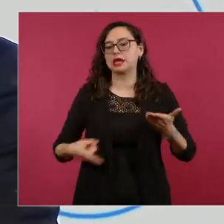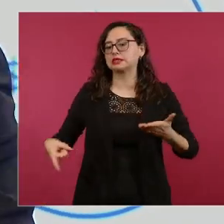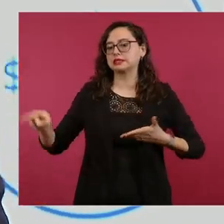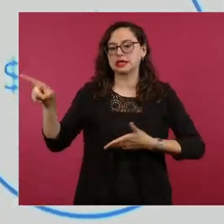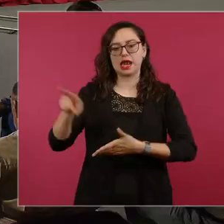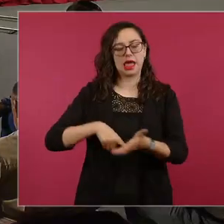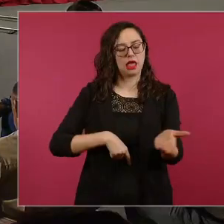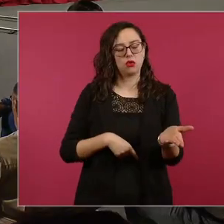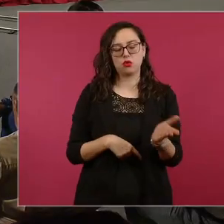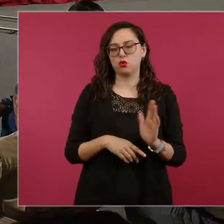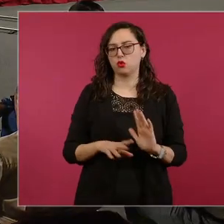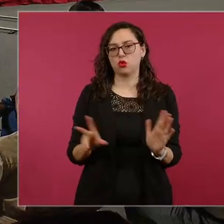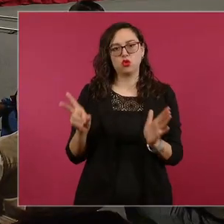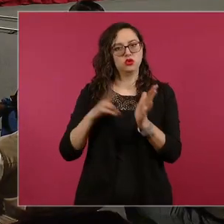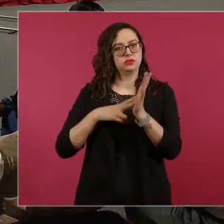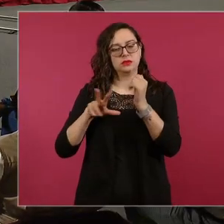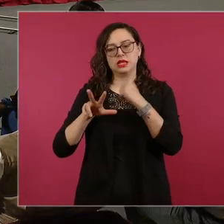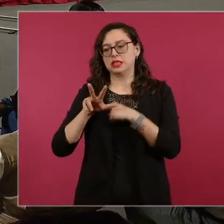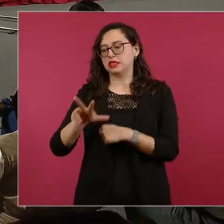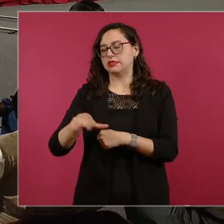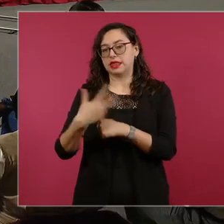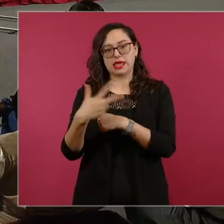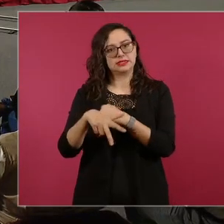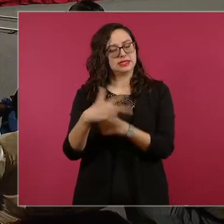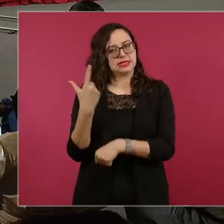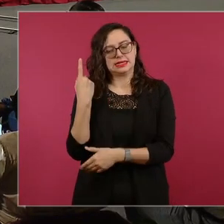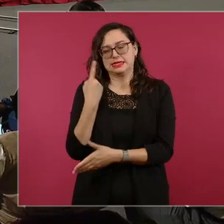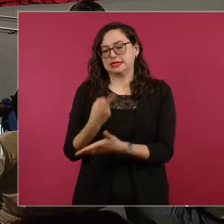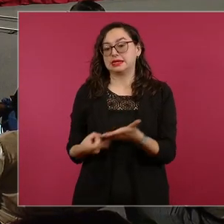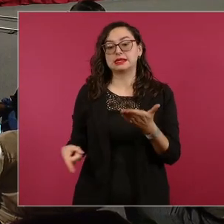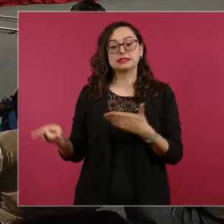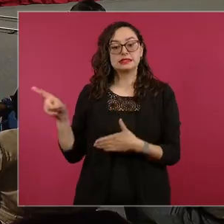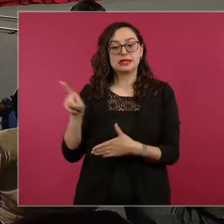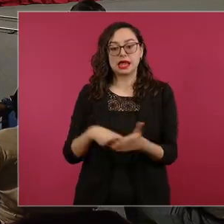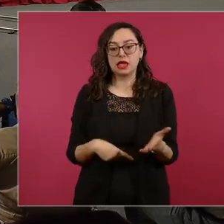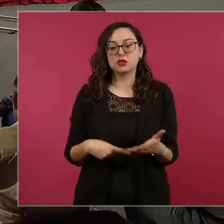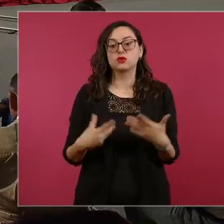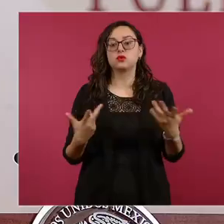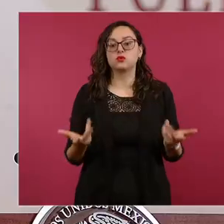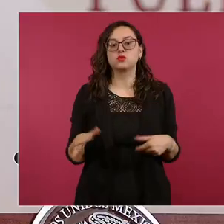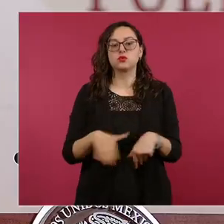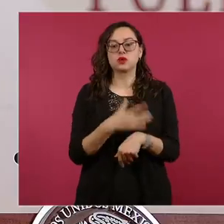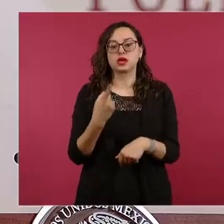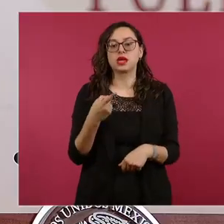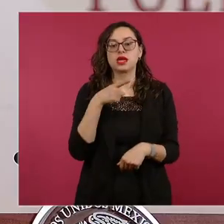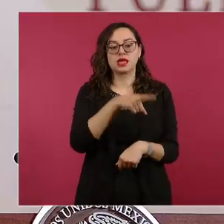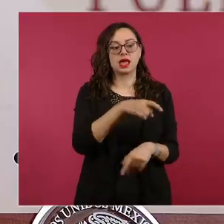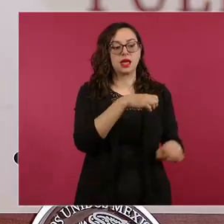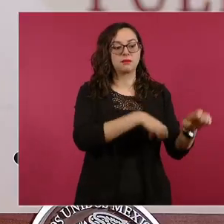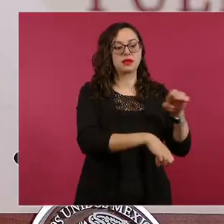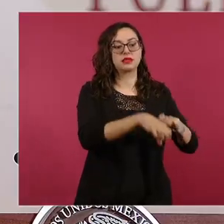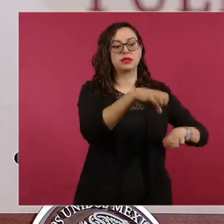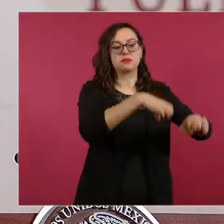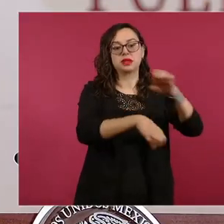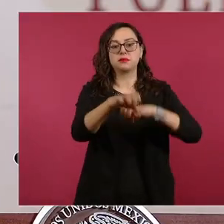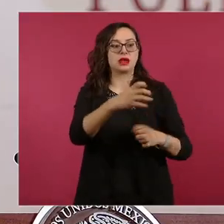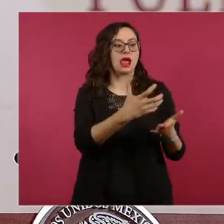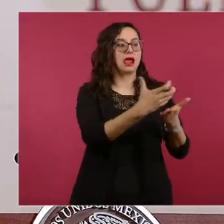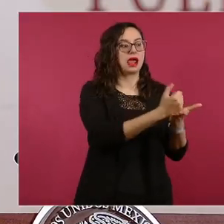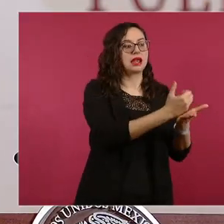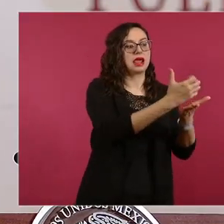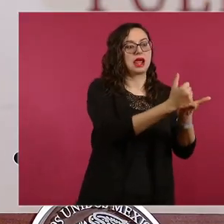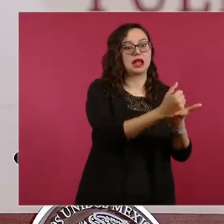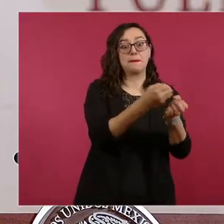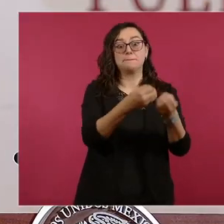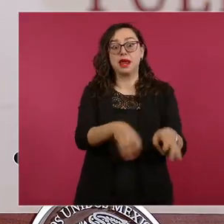de sumar ganancias y pérdidas dentro de un grupo empresarial. A